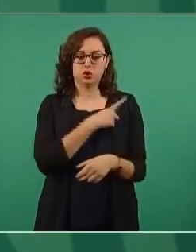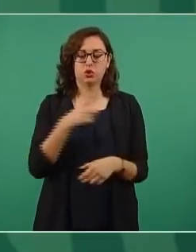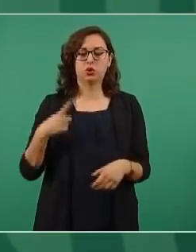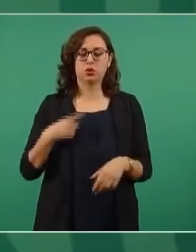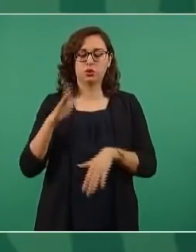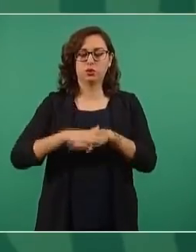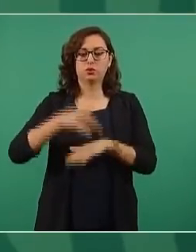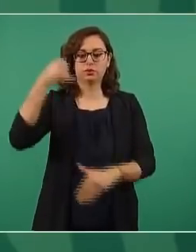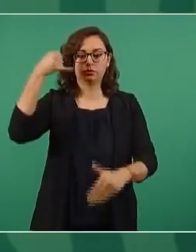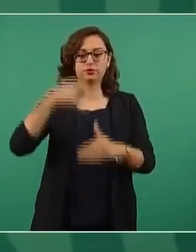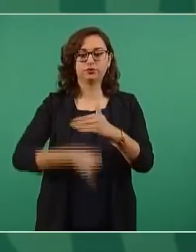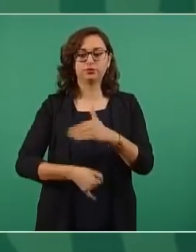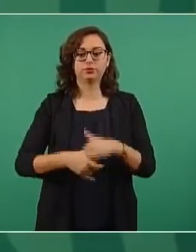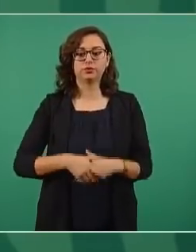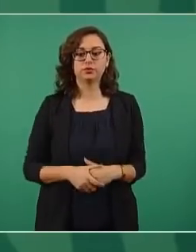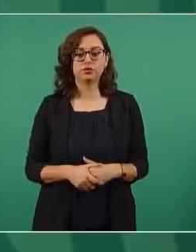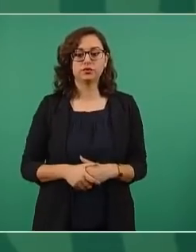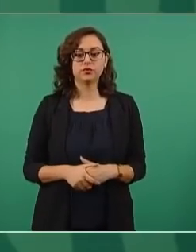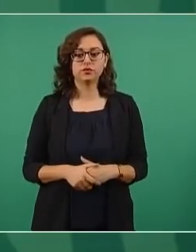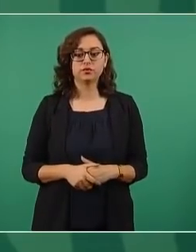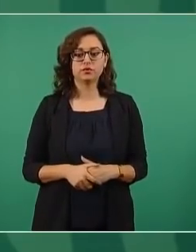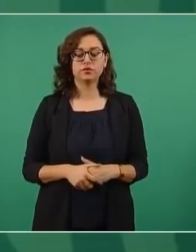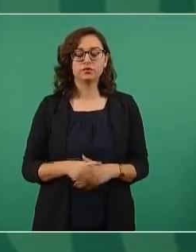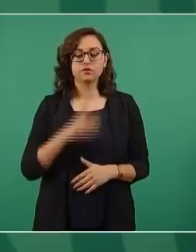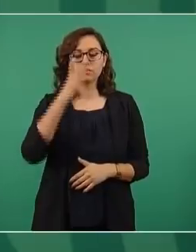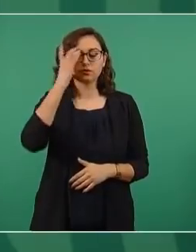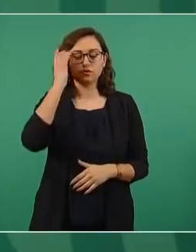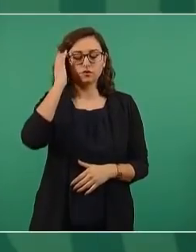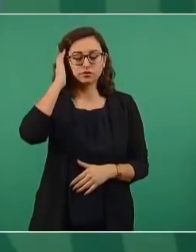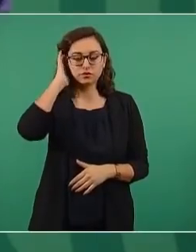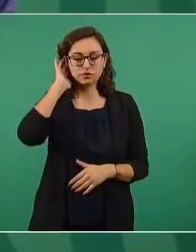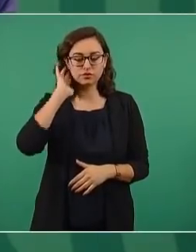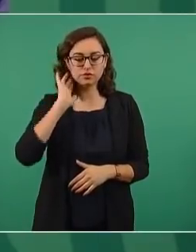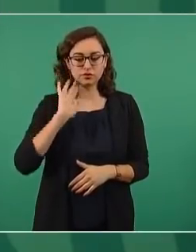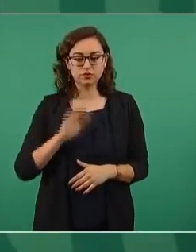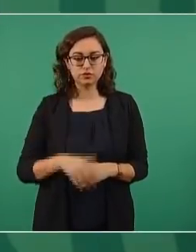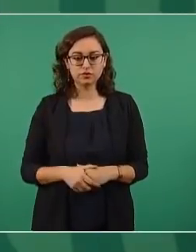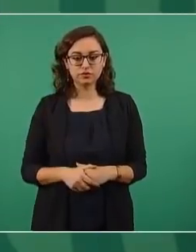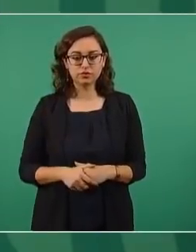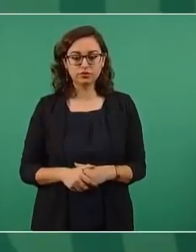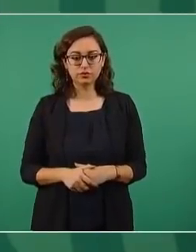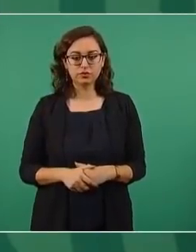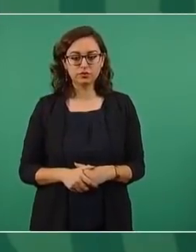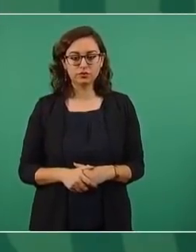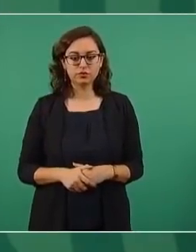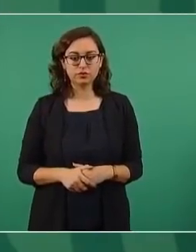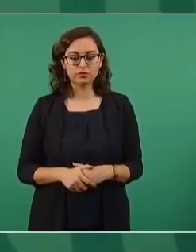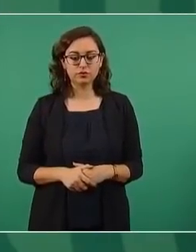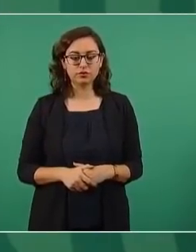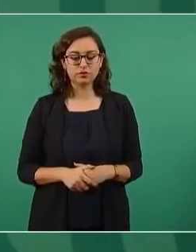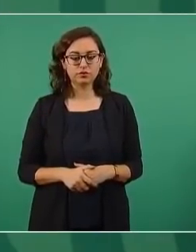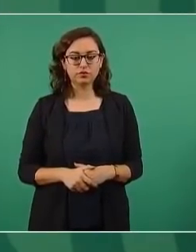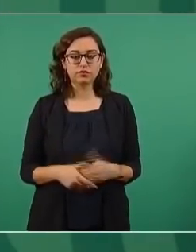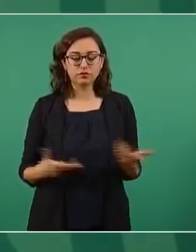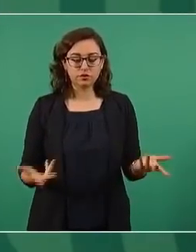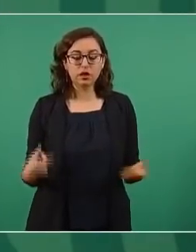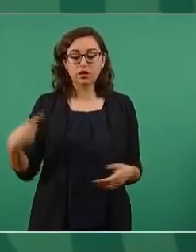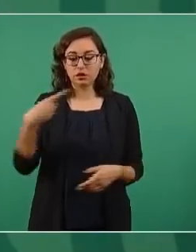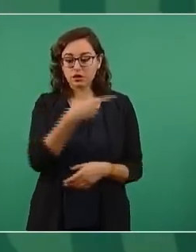fondo, que se garantice el que puedan